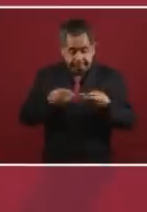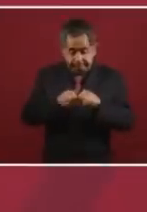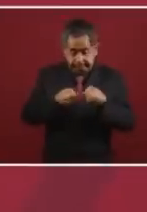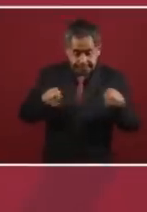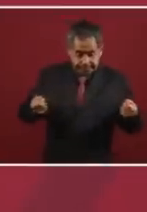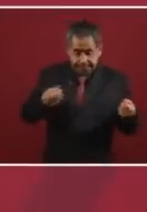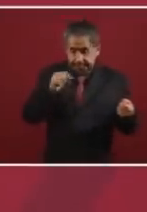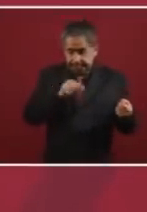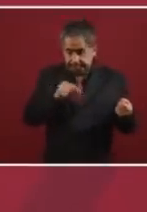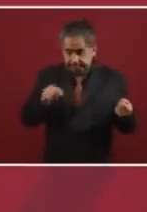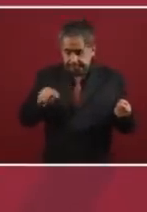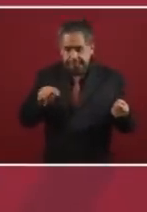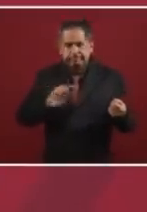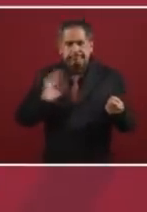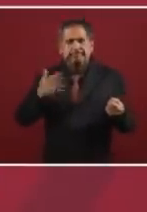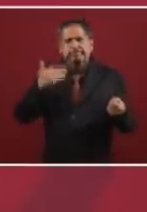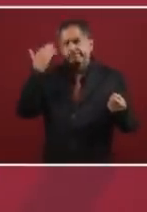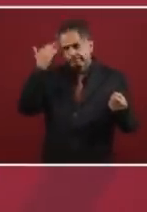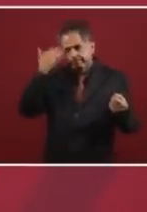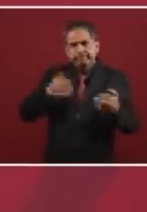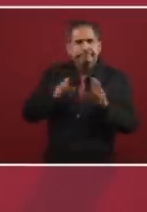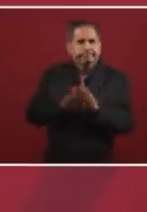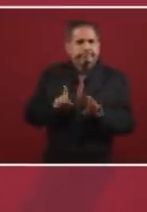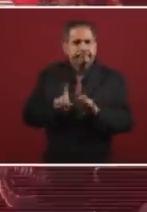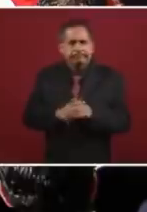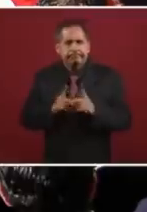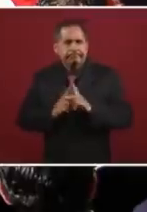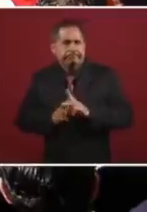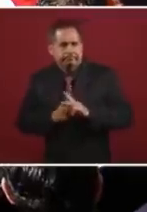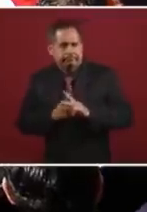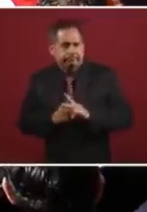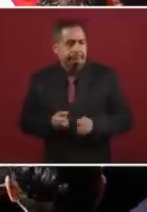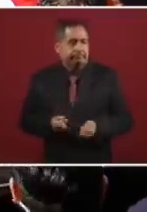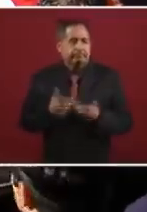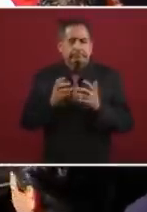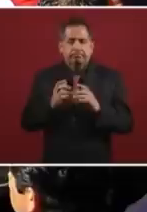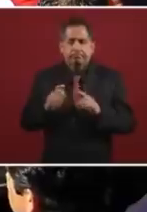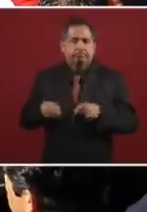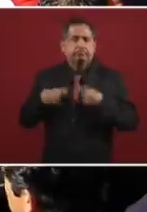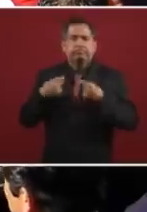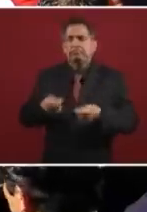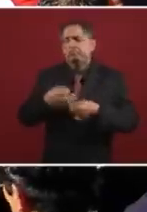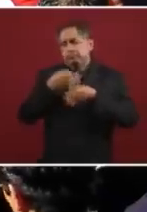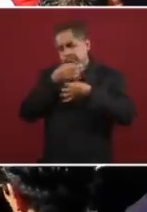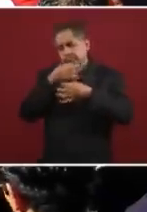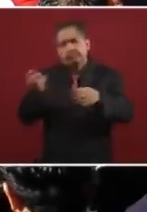ya vamos a tener elementos para lanzar